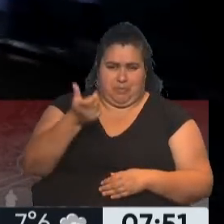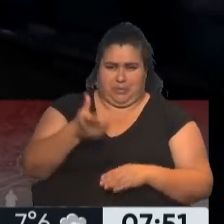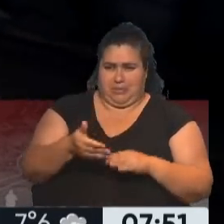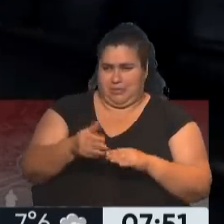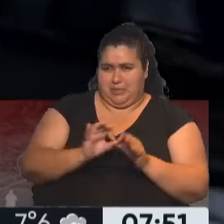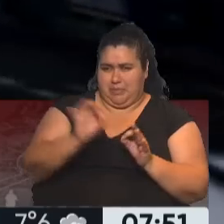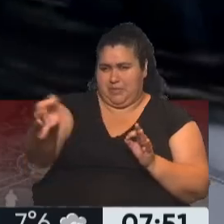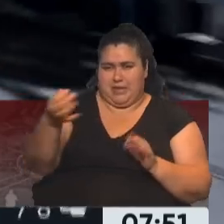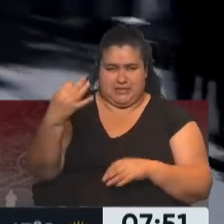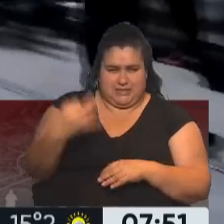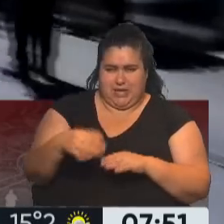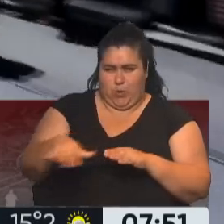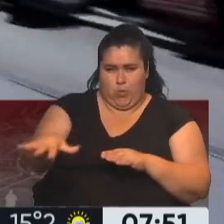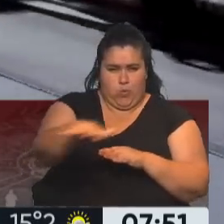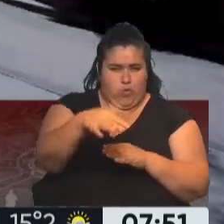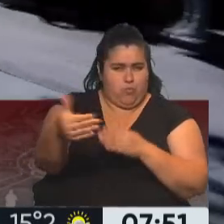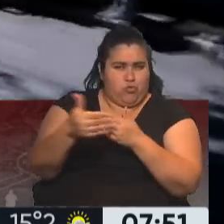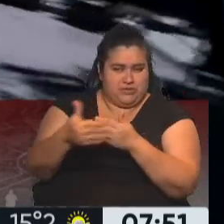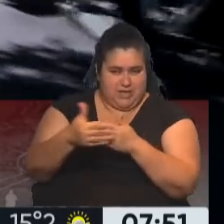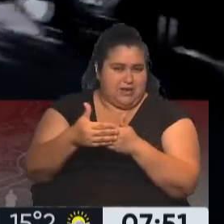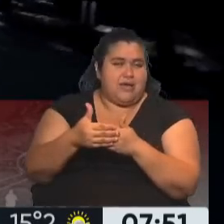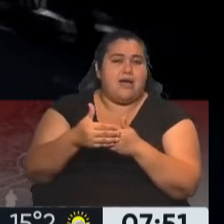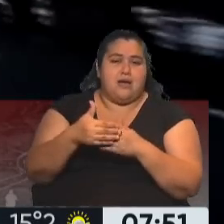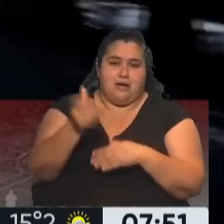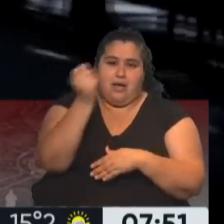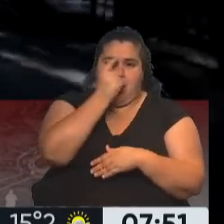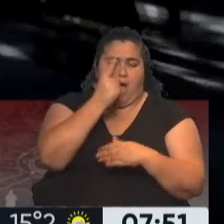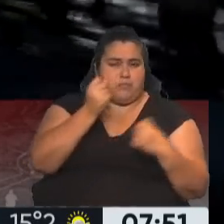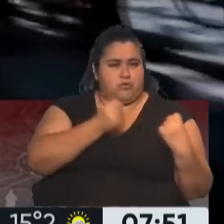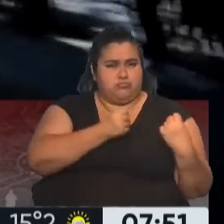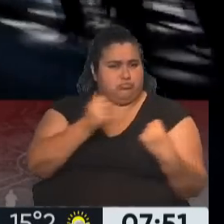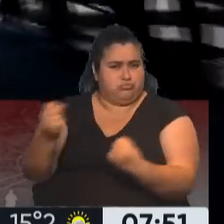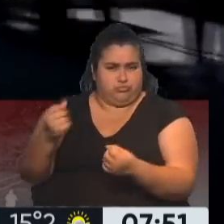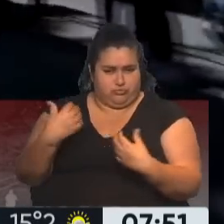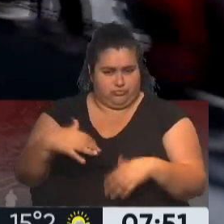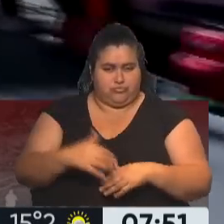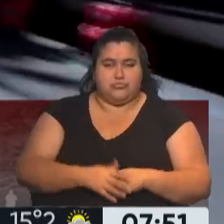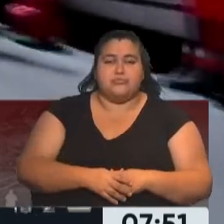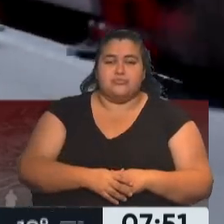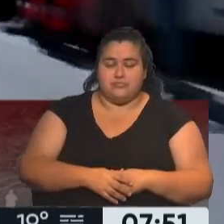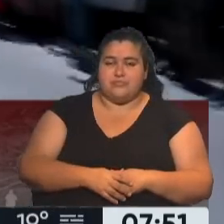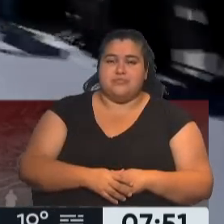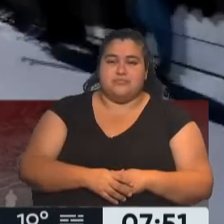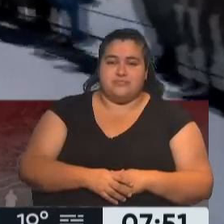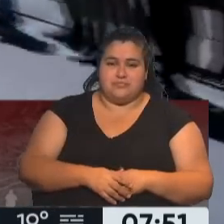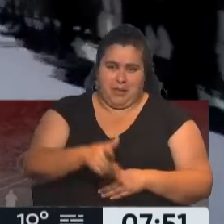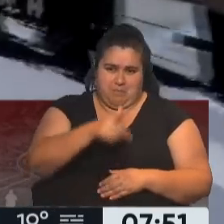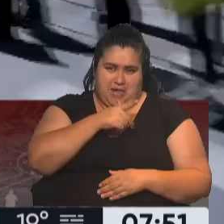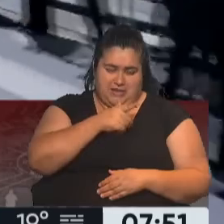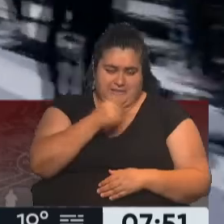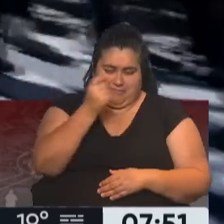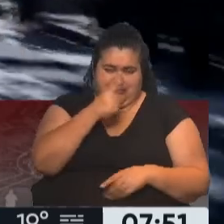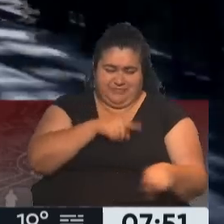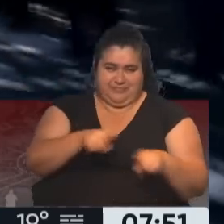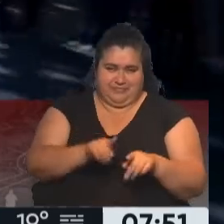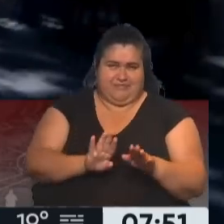Tito, ya, debemos estar muy cerca. Sí, realmente ha ido muy rápido. Muy rápido. Sí, un Ferrari móvil, va, Guido. praticamente. ¿Cómo? Un Ferrari